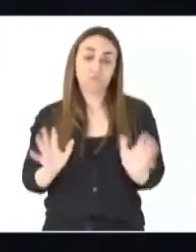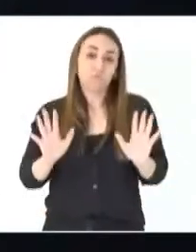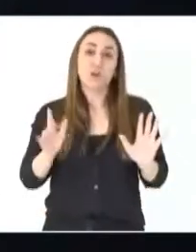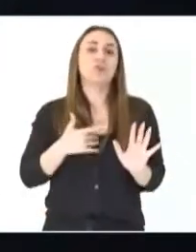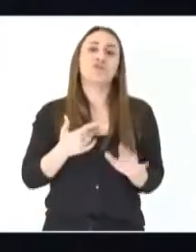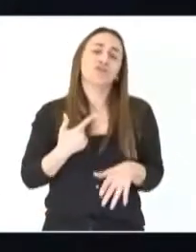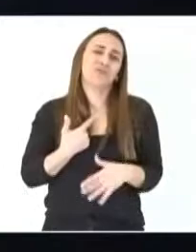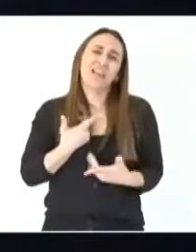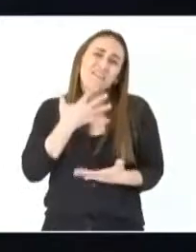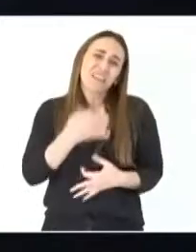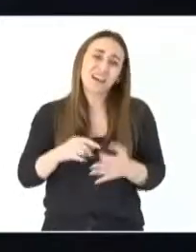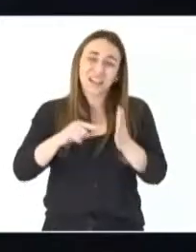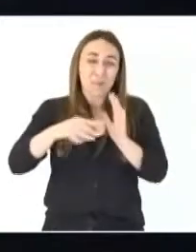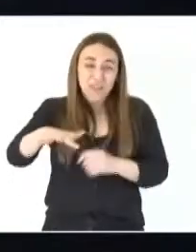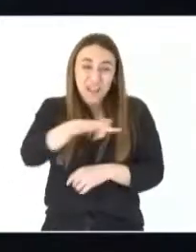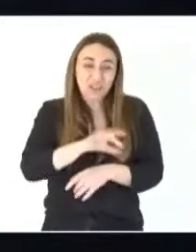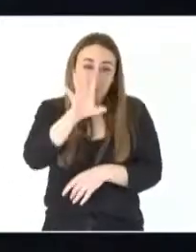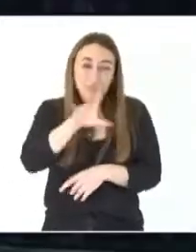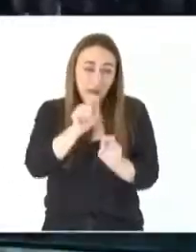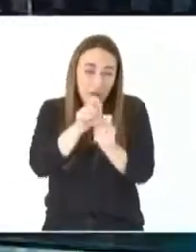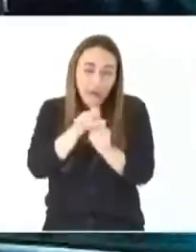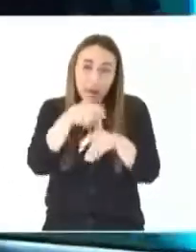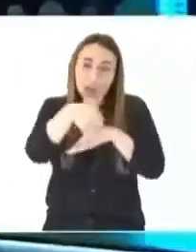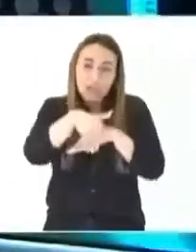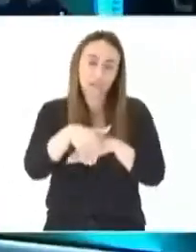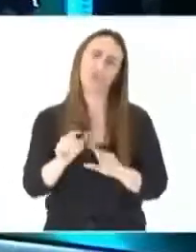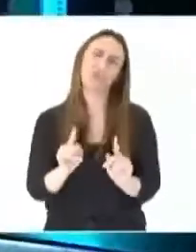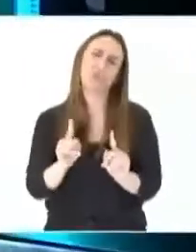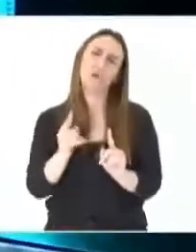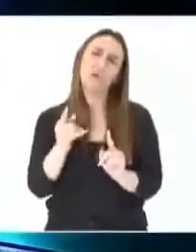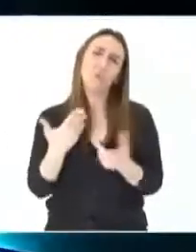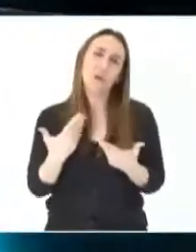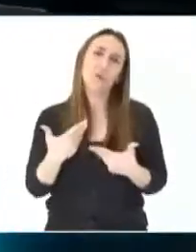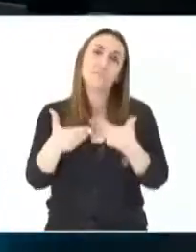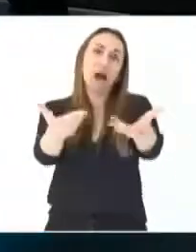veredas nada más. Está para mucho más Buenos Aires. Momento del cierre de este eje de Eugenio.